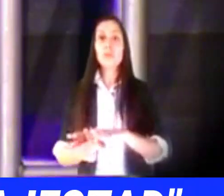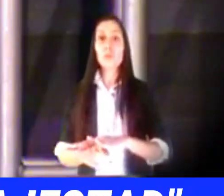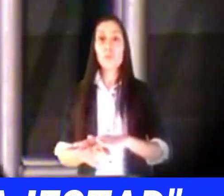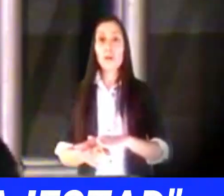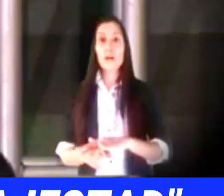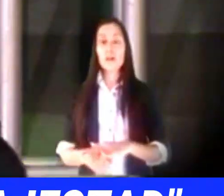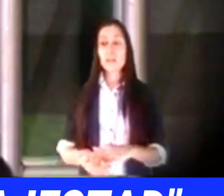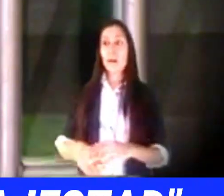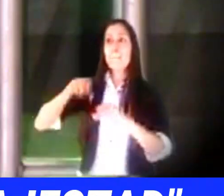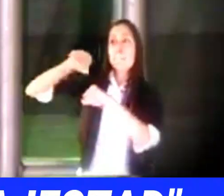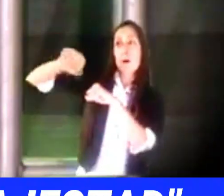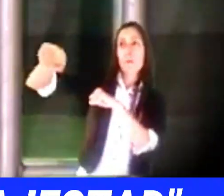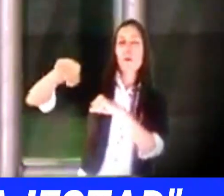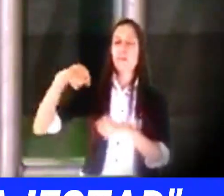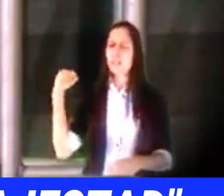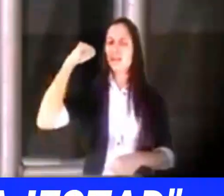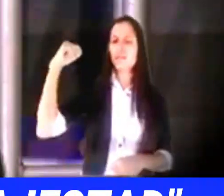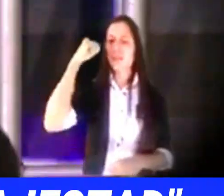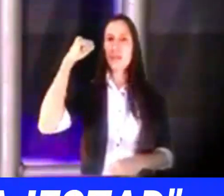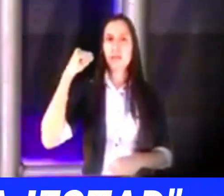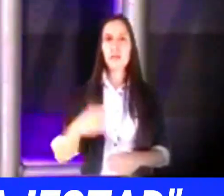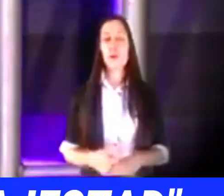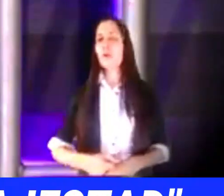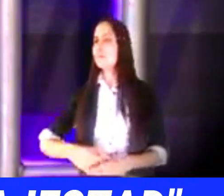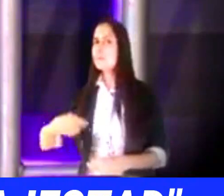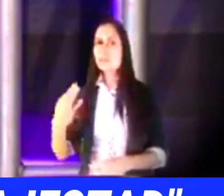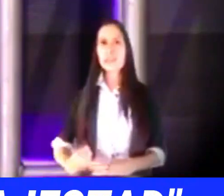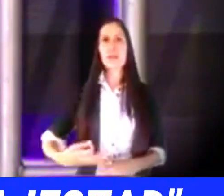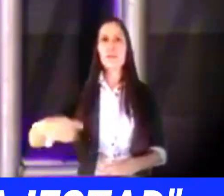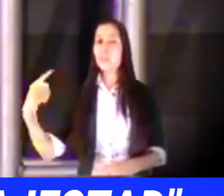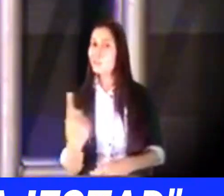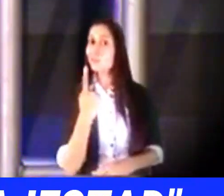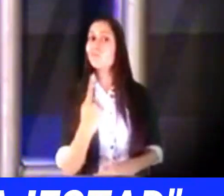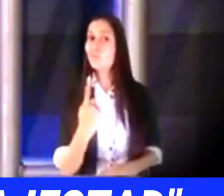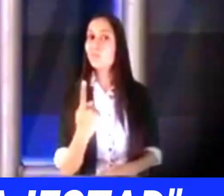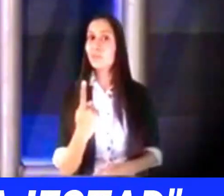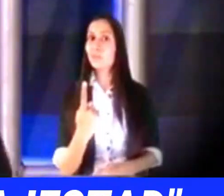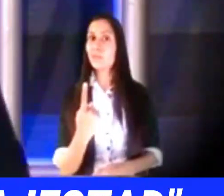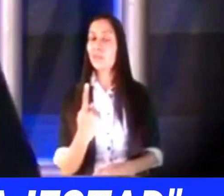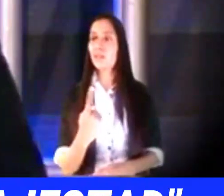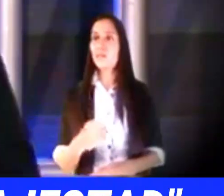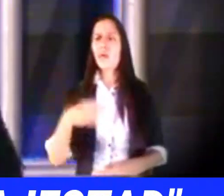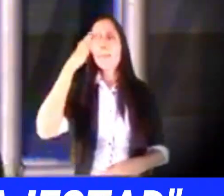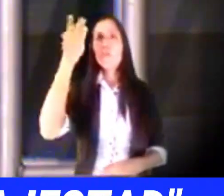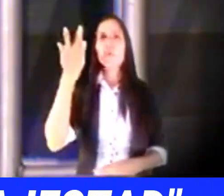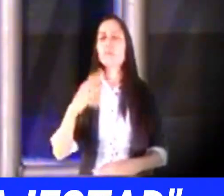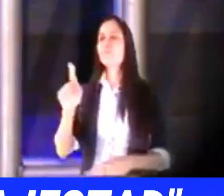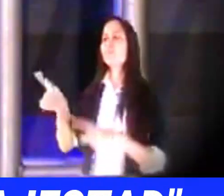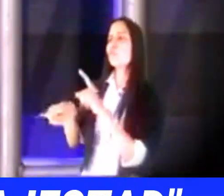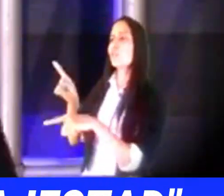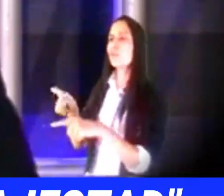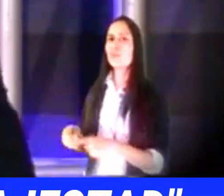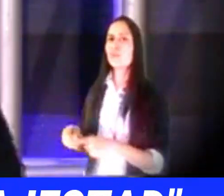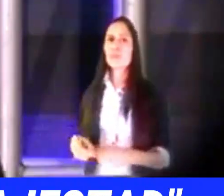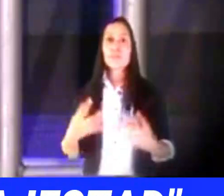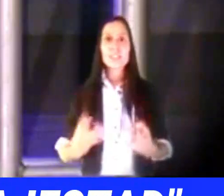quiere enfrentar a ellos para quitarles la corona. Alguien se prepara para